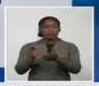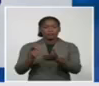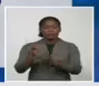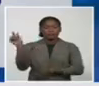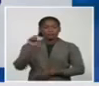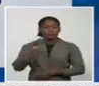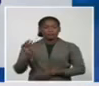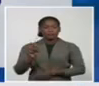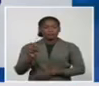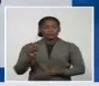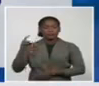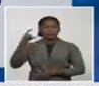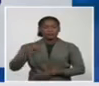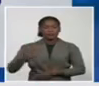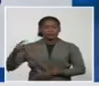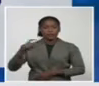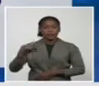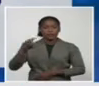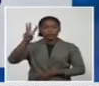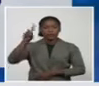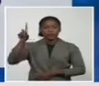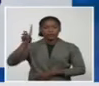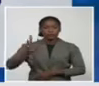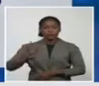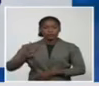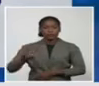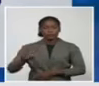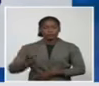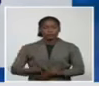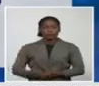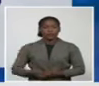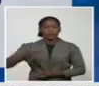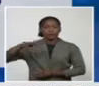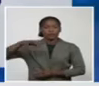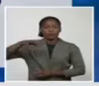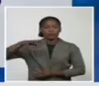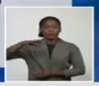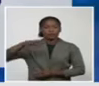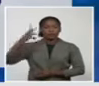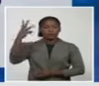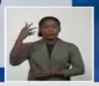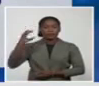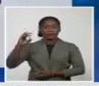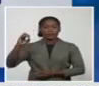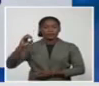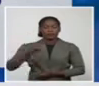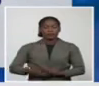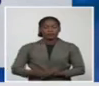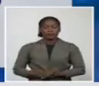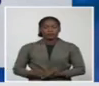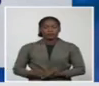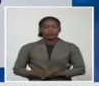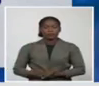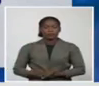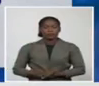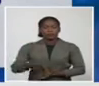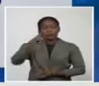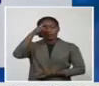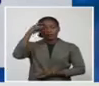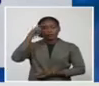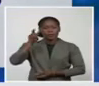Camagüey con 31 cada uno, Pinar del Río con 30, Santi Espíritus